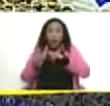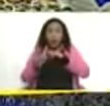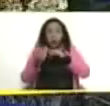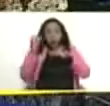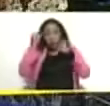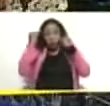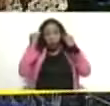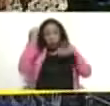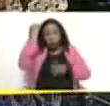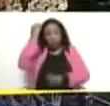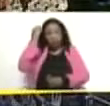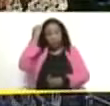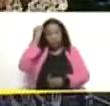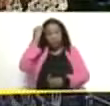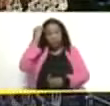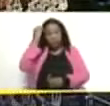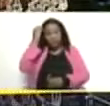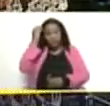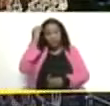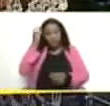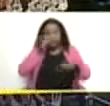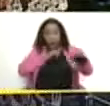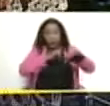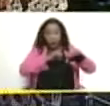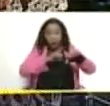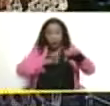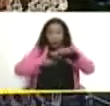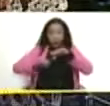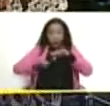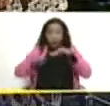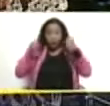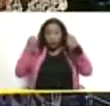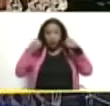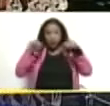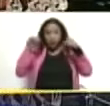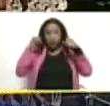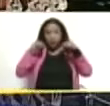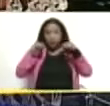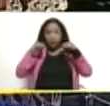hipótesis, movíamos un conjunto de ejercicios de entrenamiento